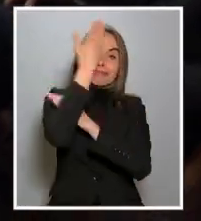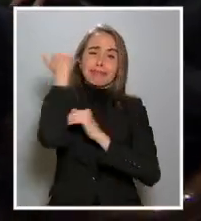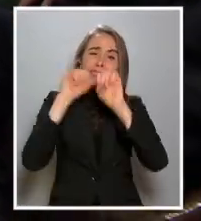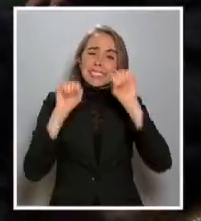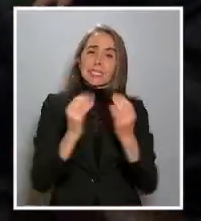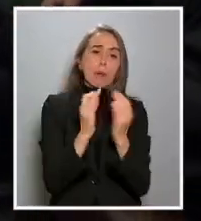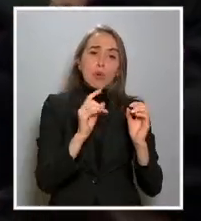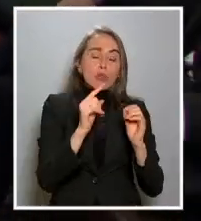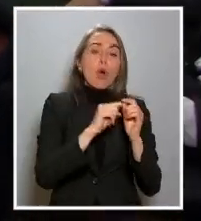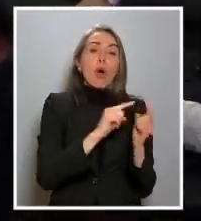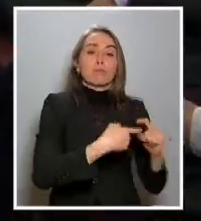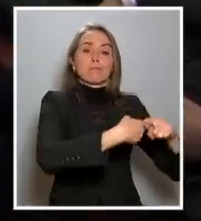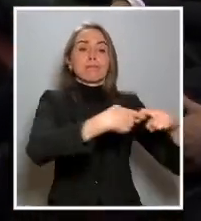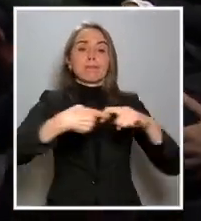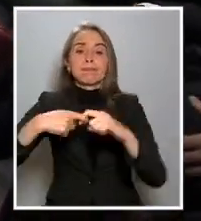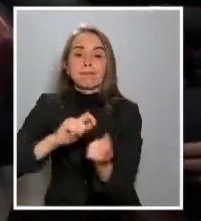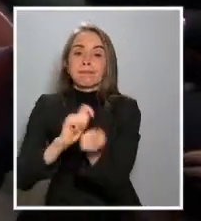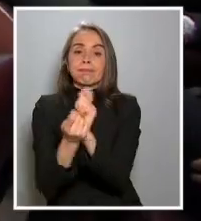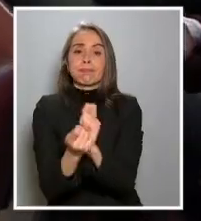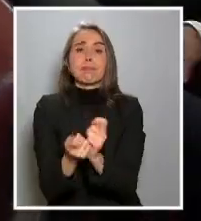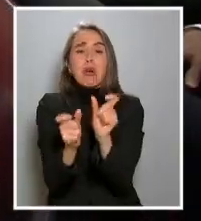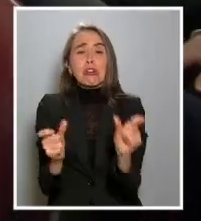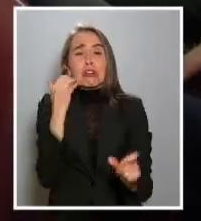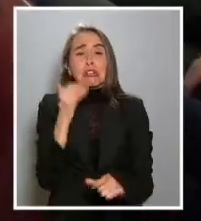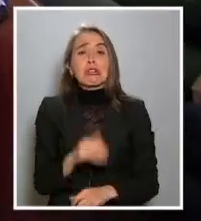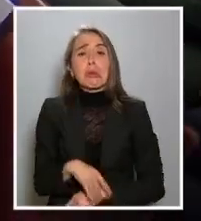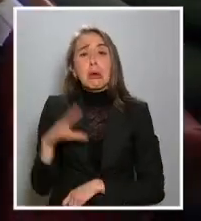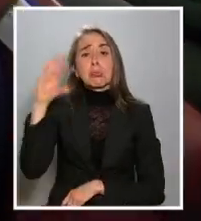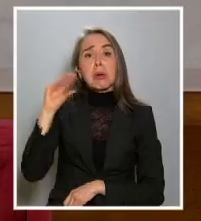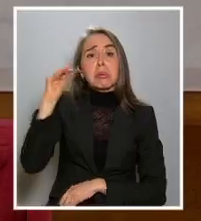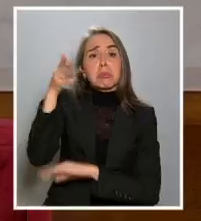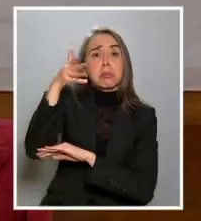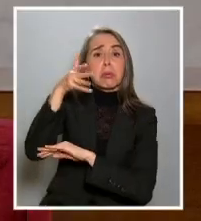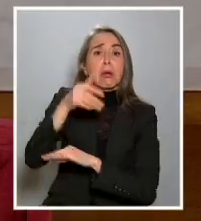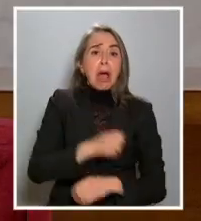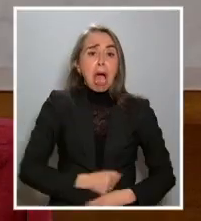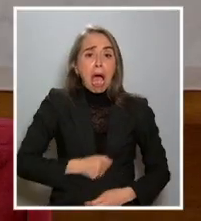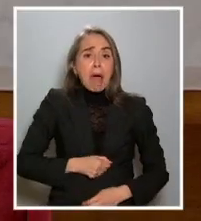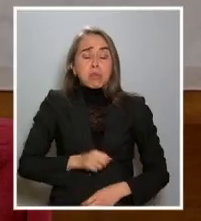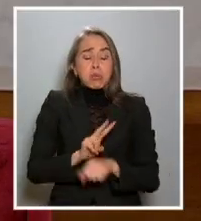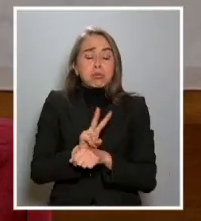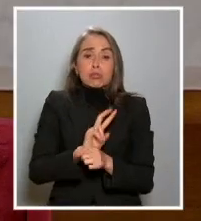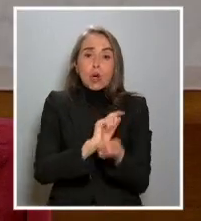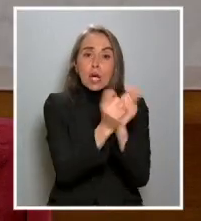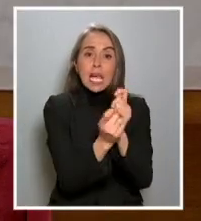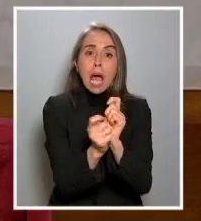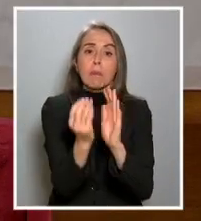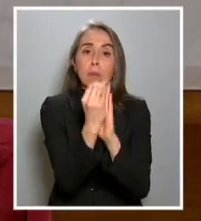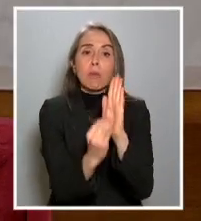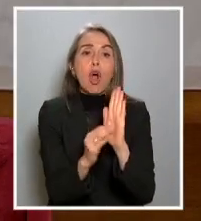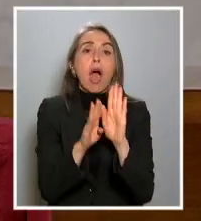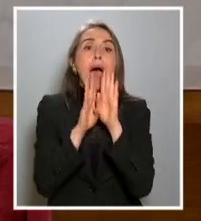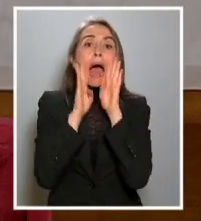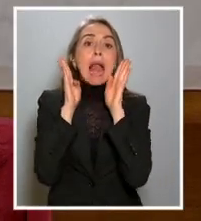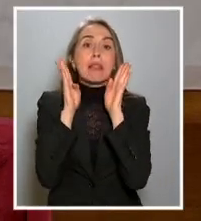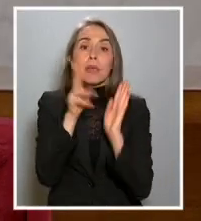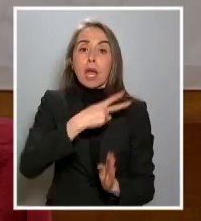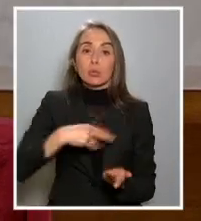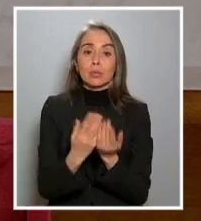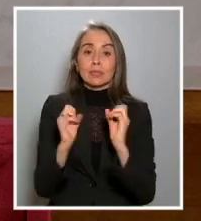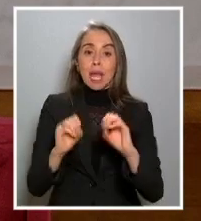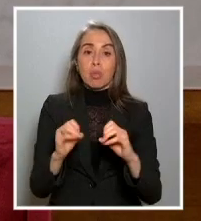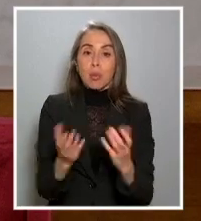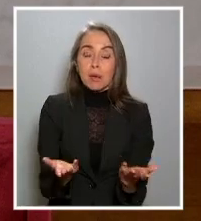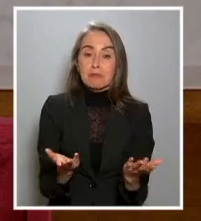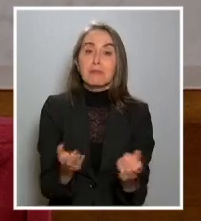de educación que hoy día aburren a los niños. Tenemos que actualizar nuestra educación.